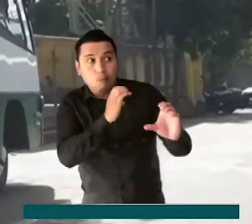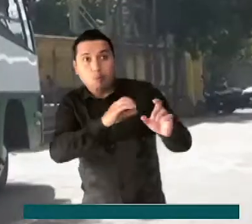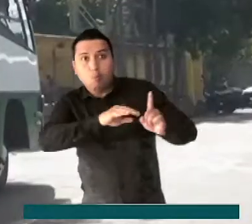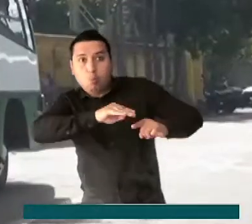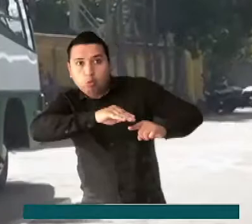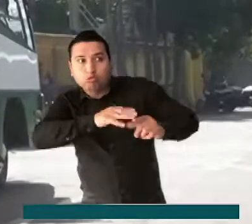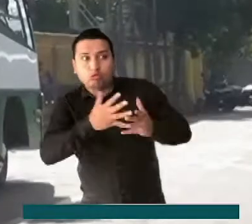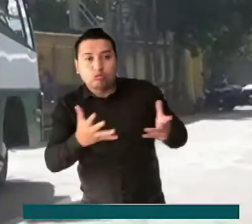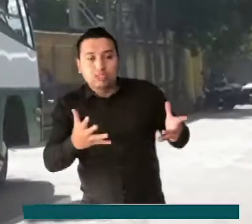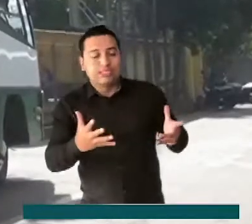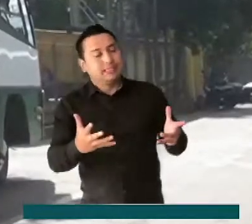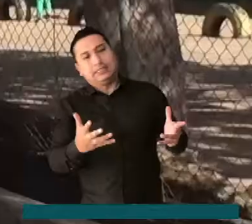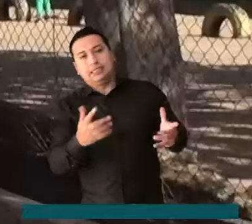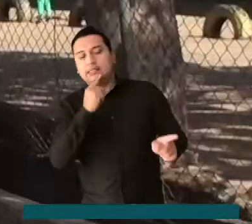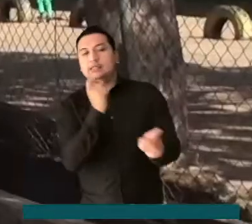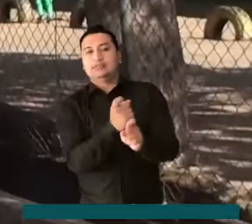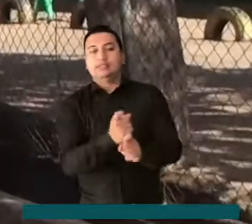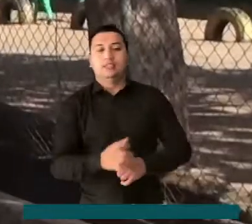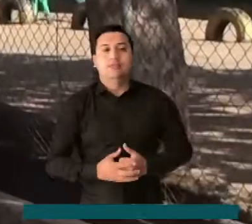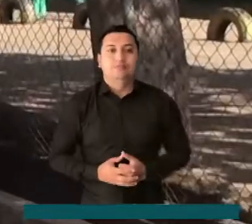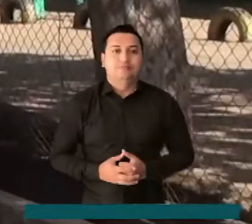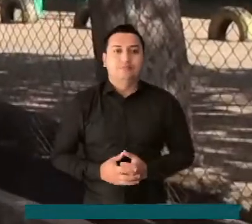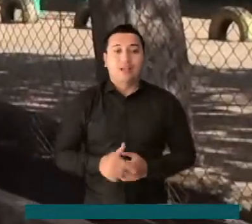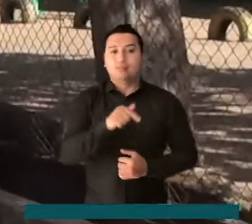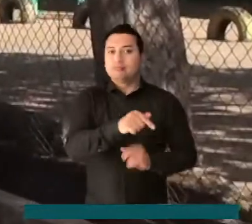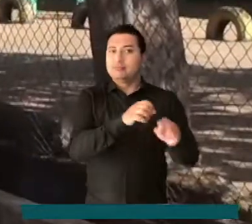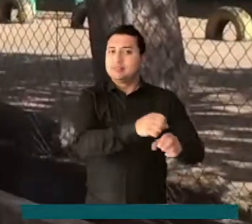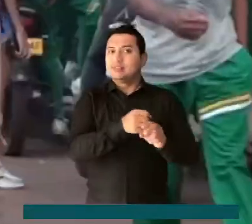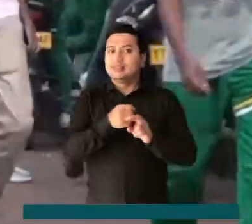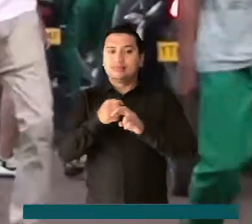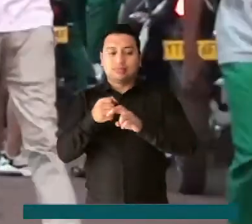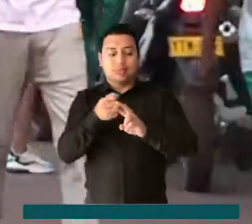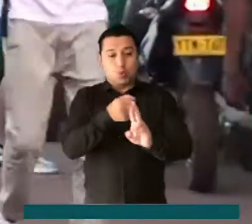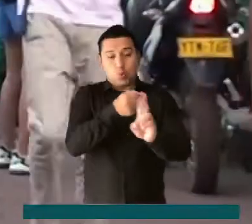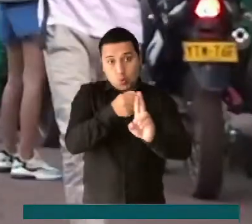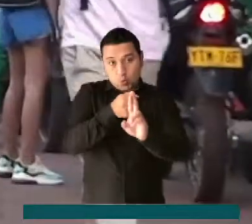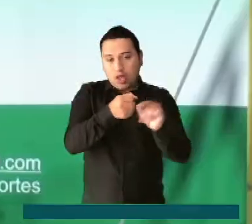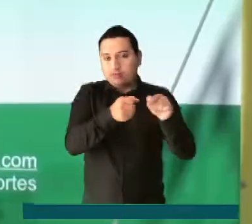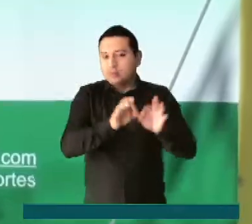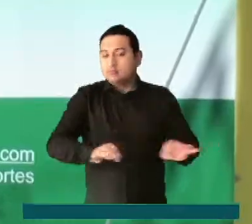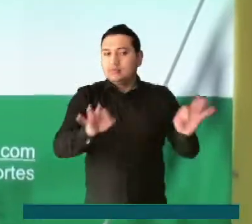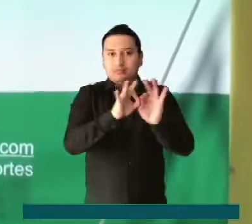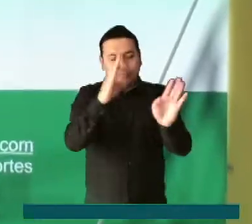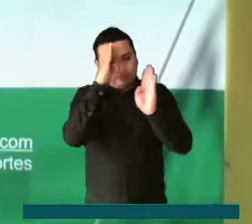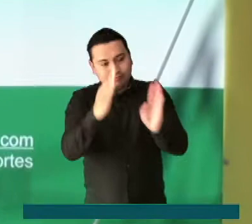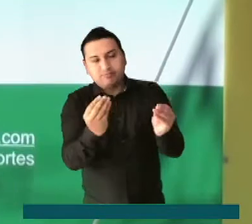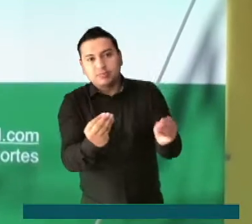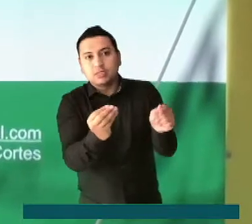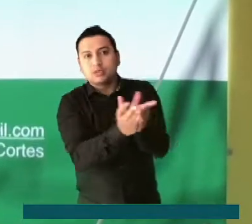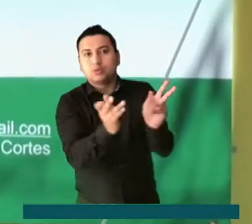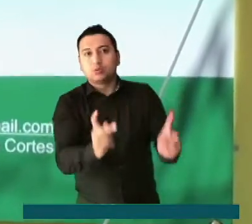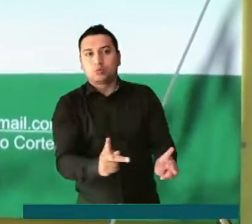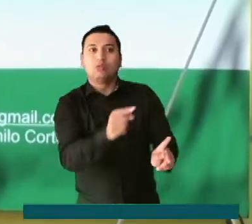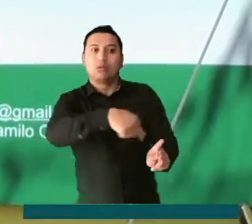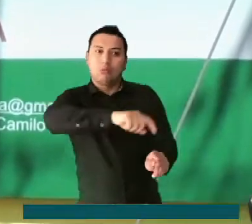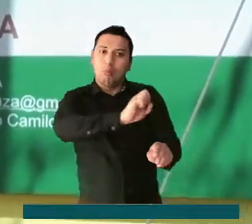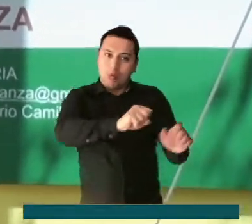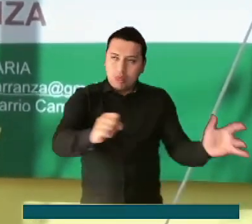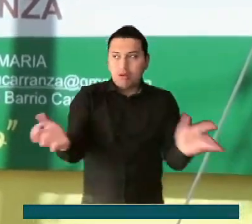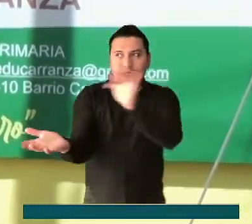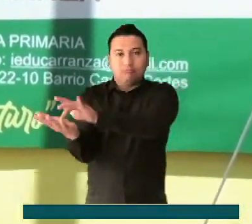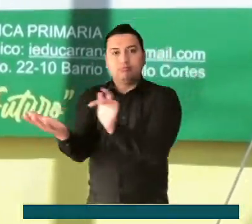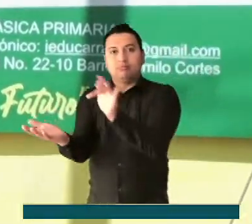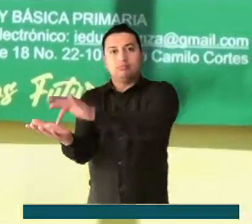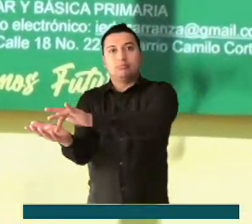El transporte escolar es indispensable para que los alumnos puedan asistir a las instituciones educativas. Al no contar con este servicio, algunos rectores